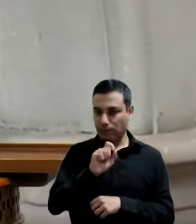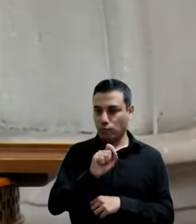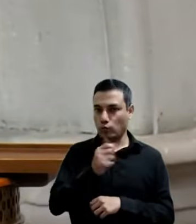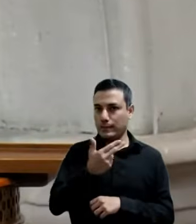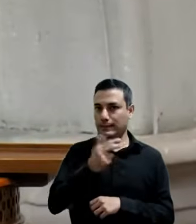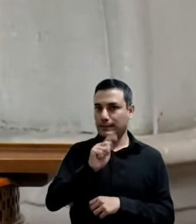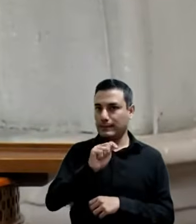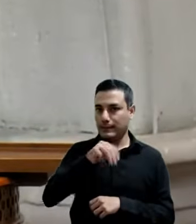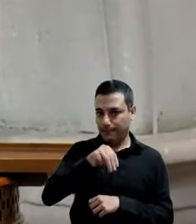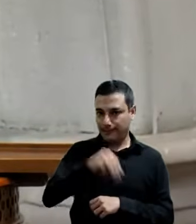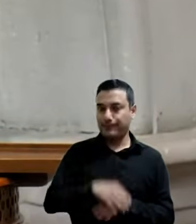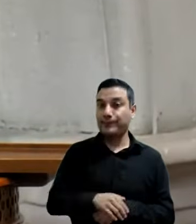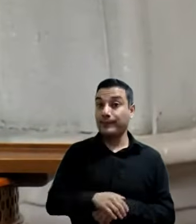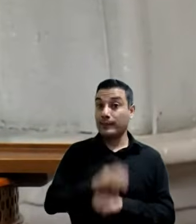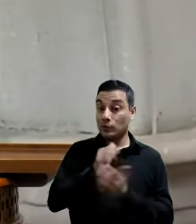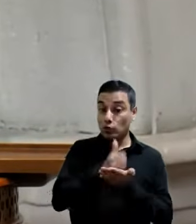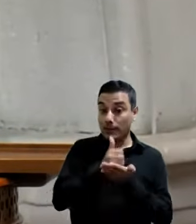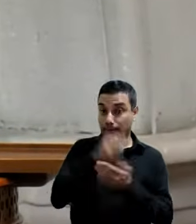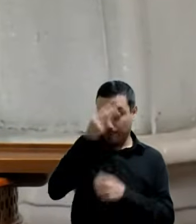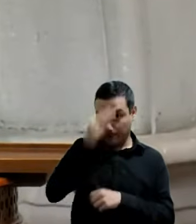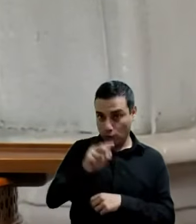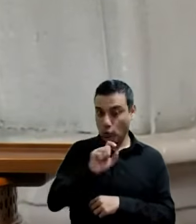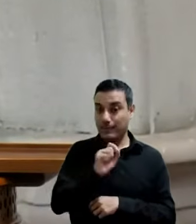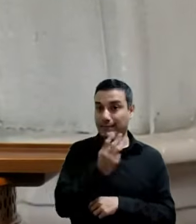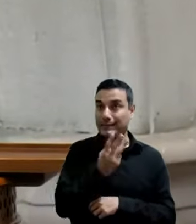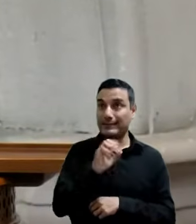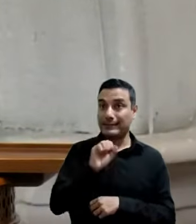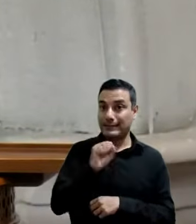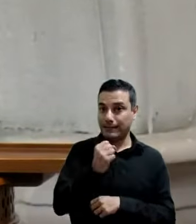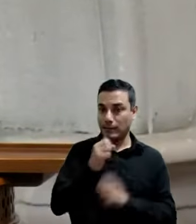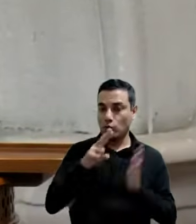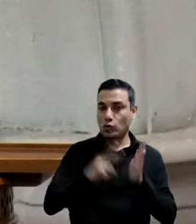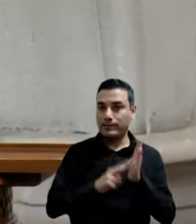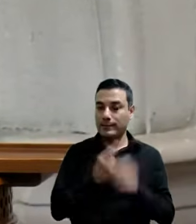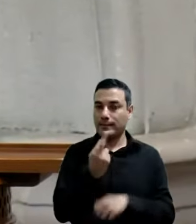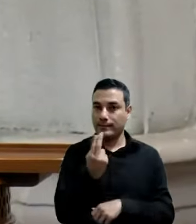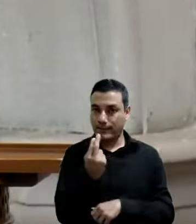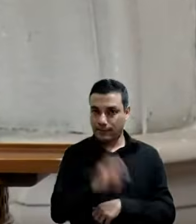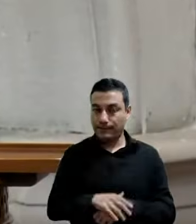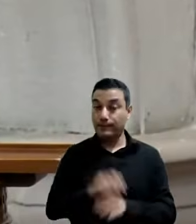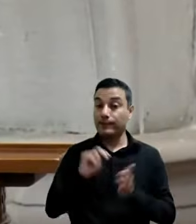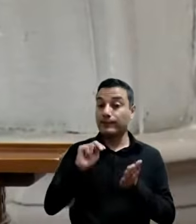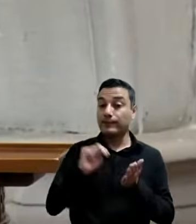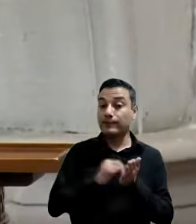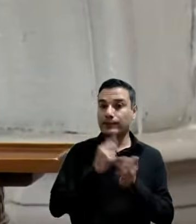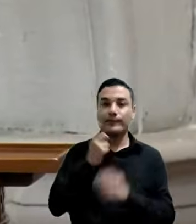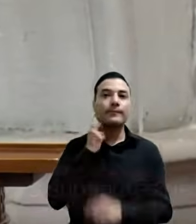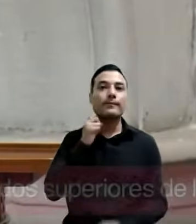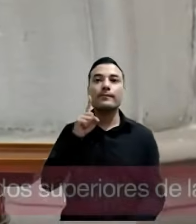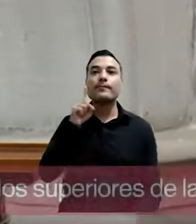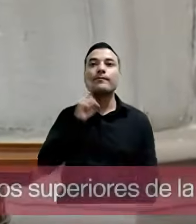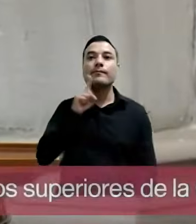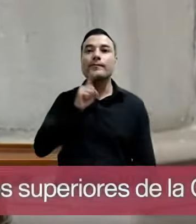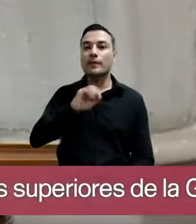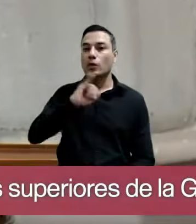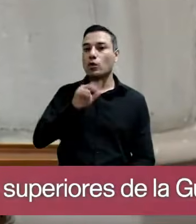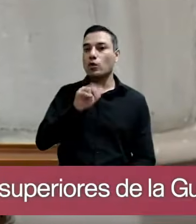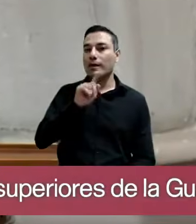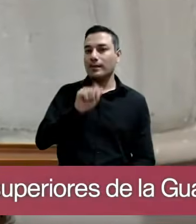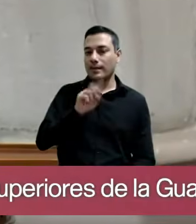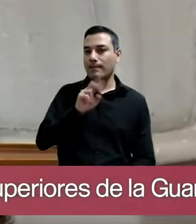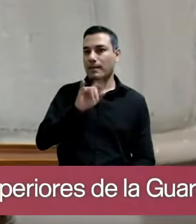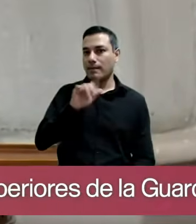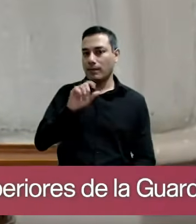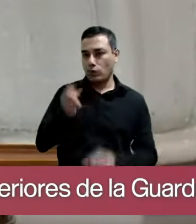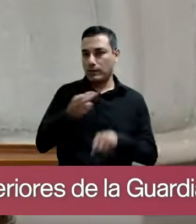/leyes/biblio/voto/SLE.htm. Ciudad de México, a 23 de septiembre del 2025, firma diputada Julieta Villalpando Riquelme, secretaria.